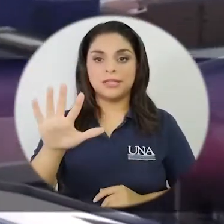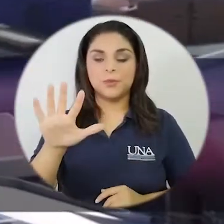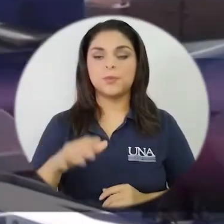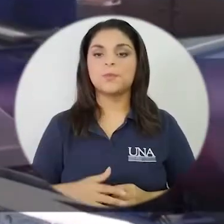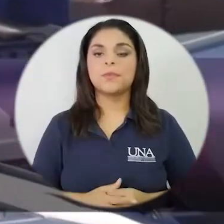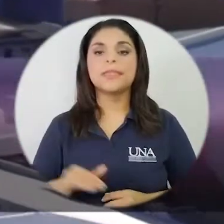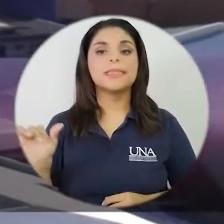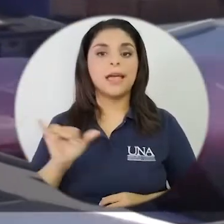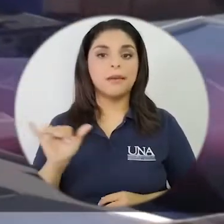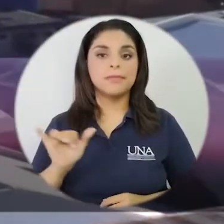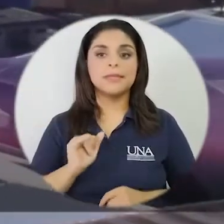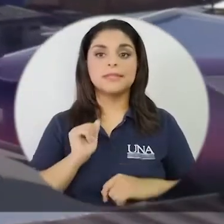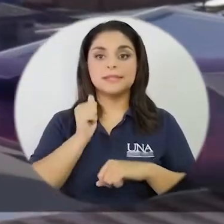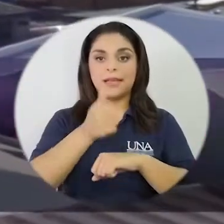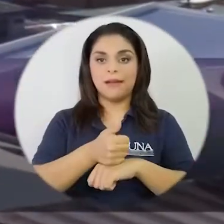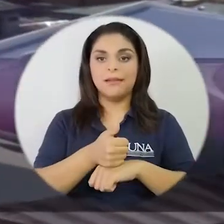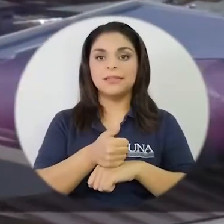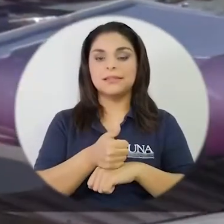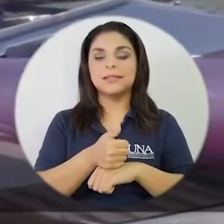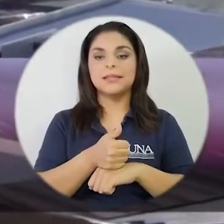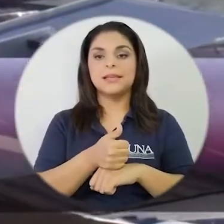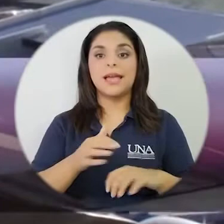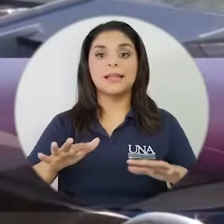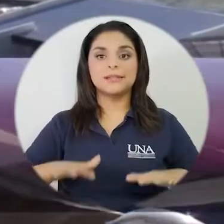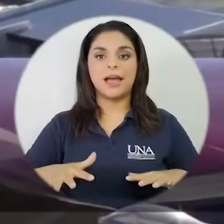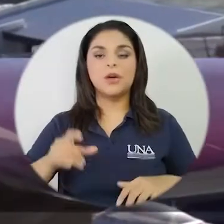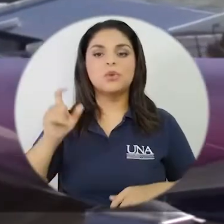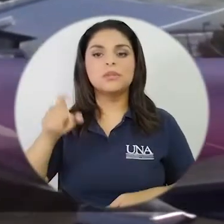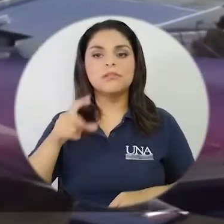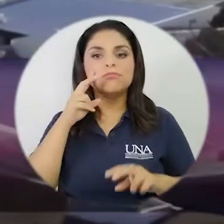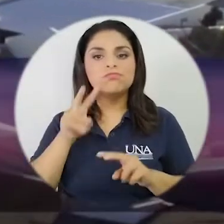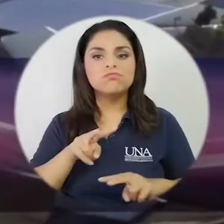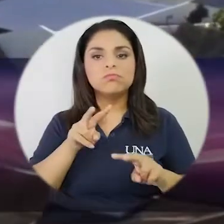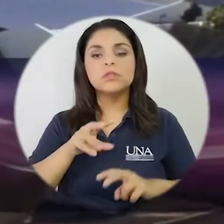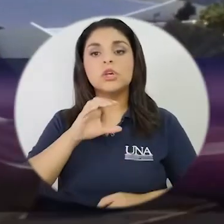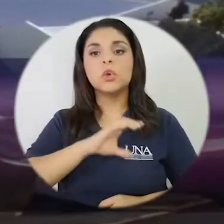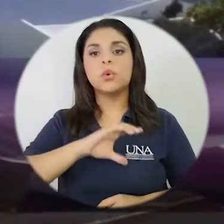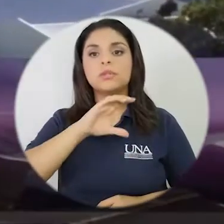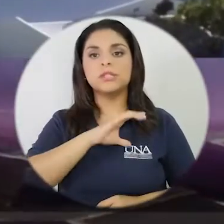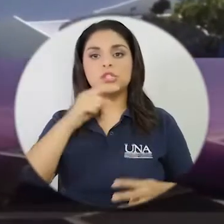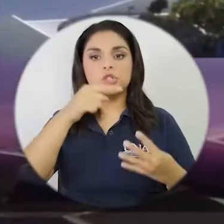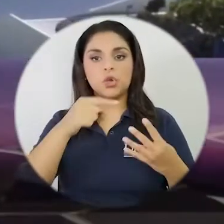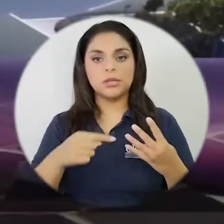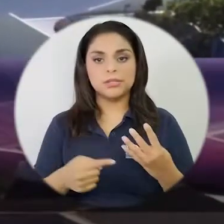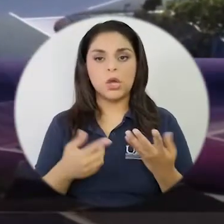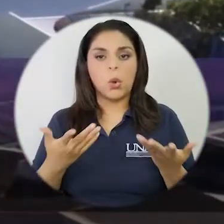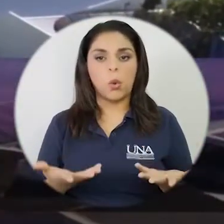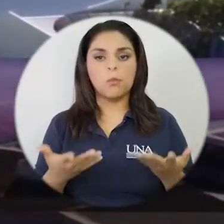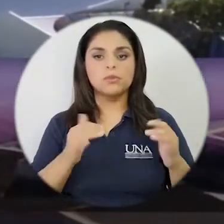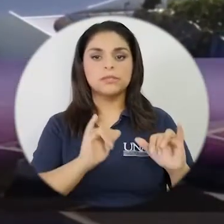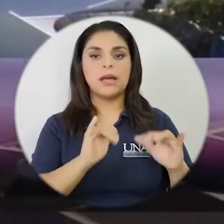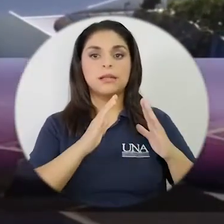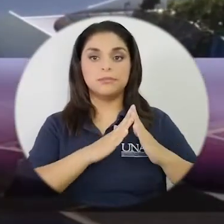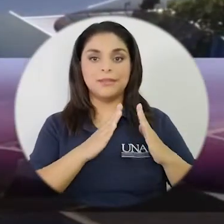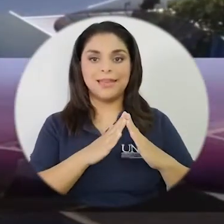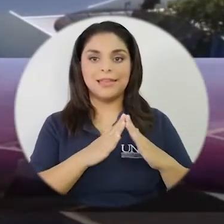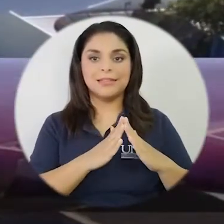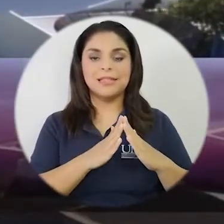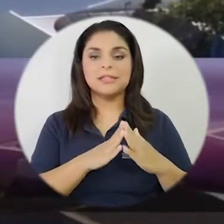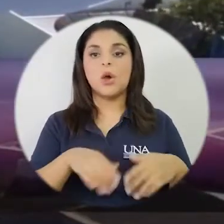65, también se establece que el Estado debe velar por las condiciones de las